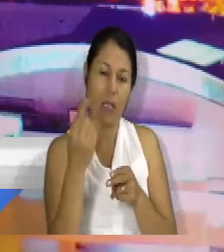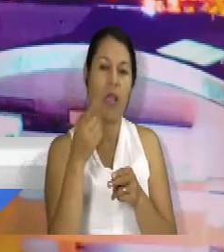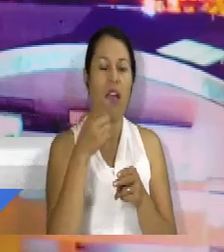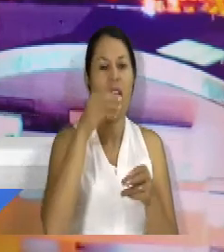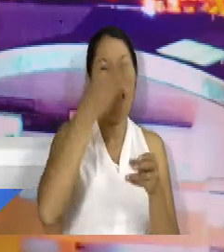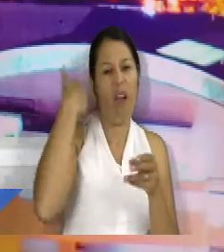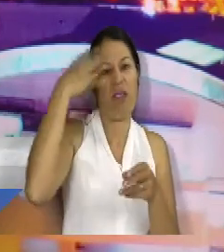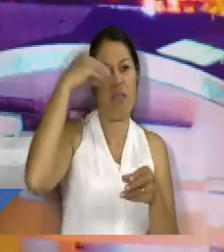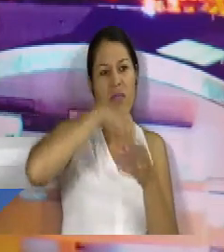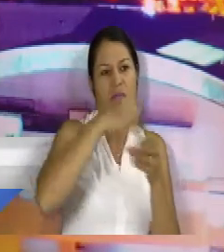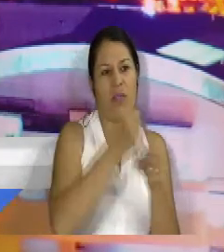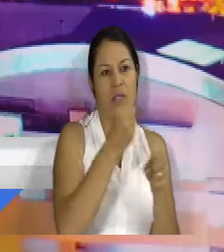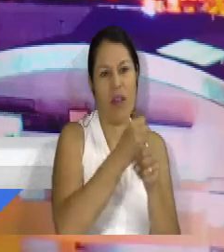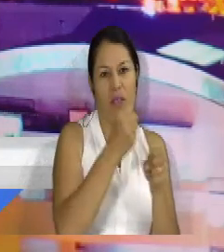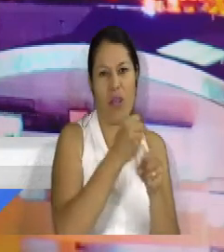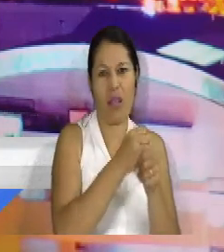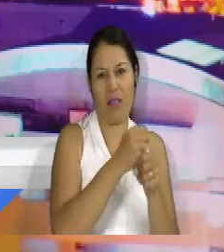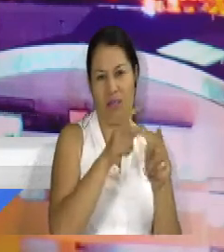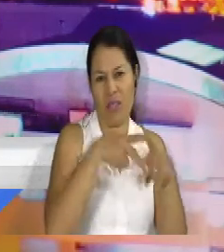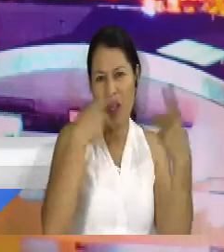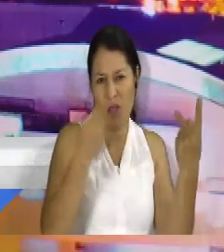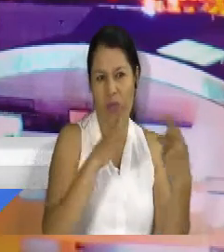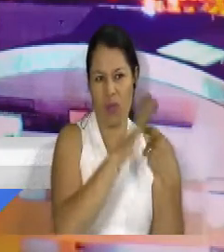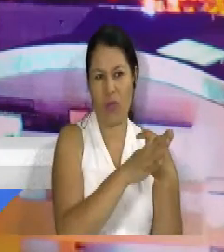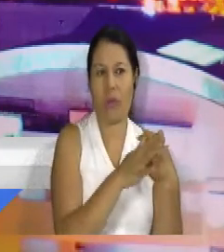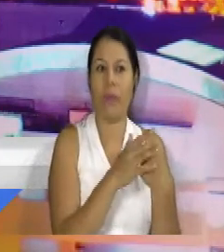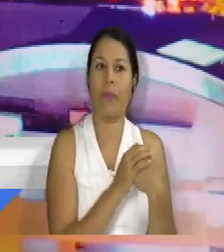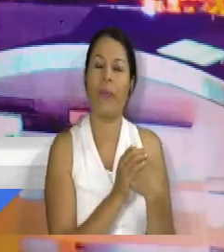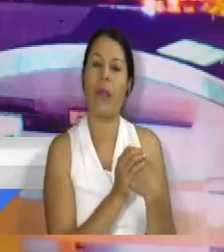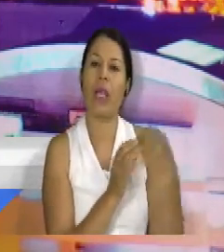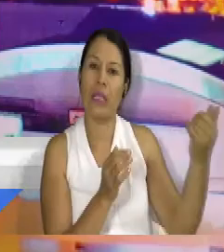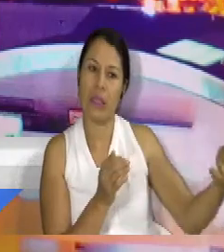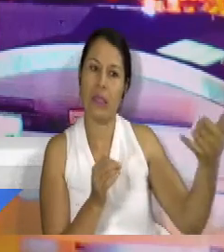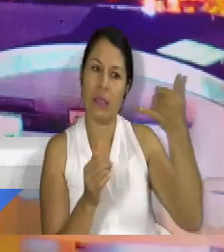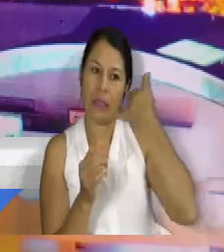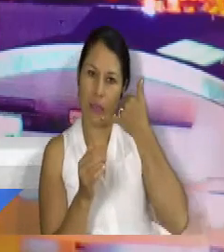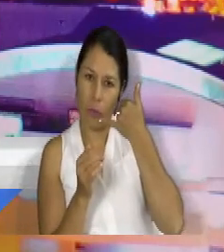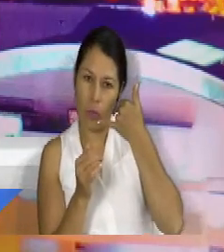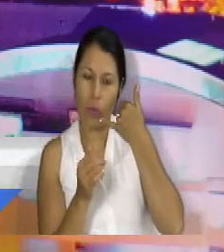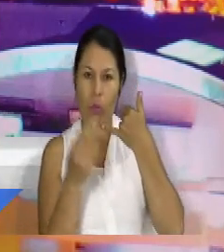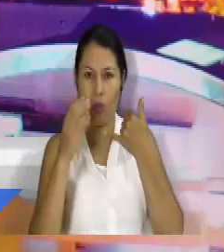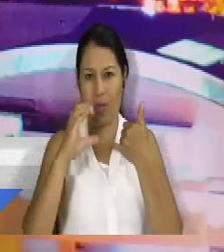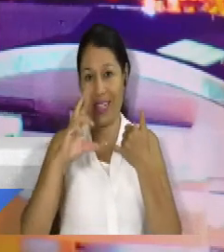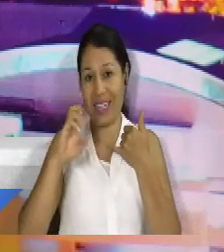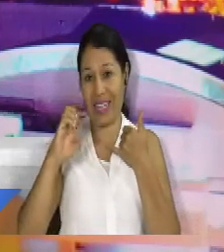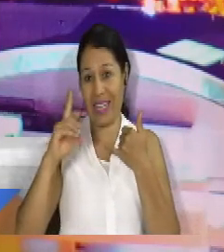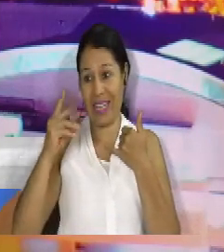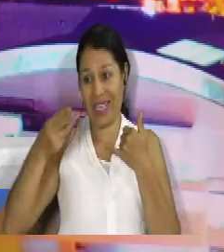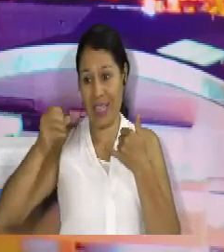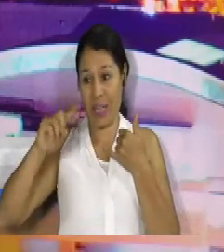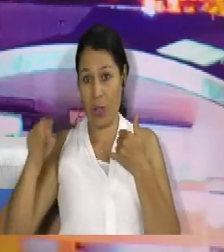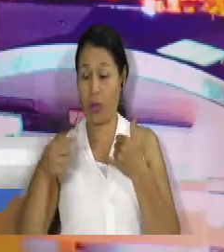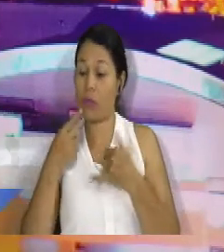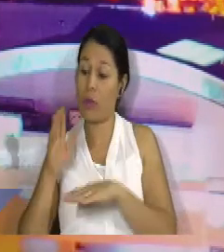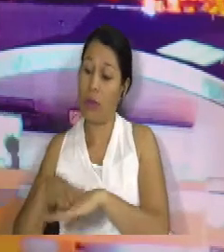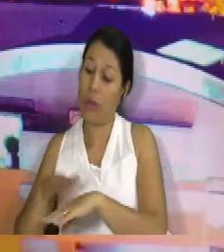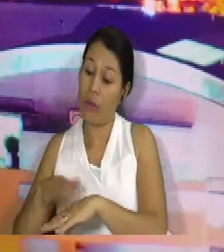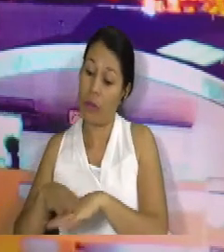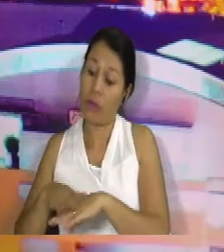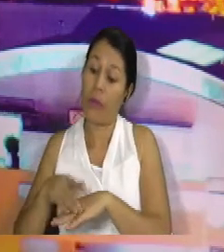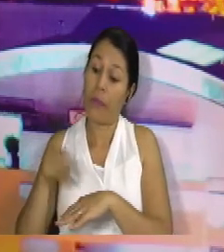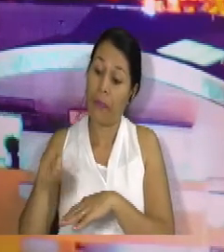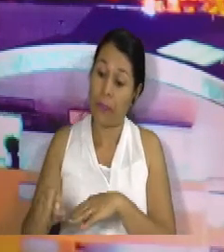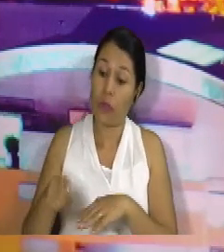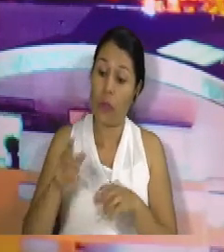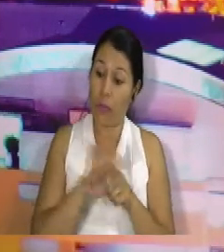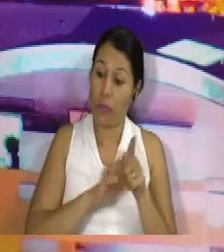Univision, me llamó a credos. Y me dijo, David, tengo un video donde está el presidente Álvaro Uribe reunido con varios paramilitares de